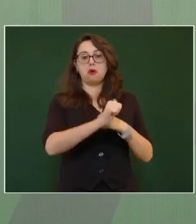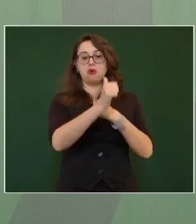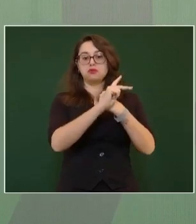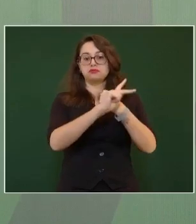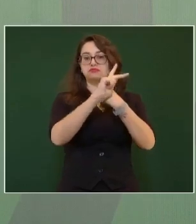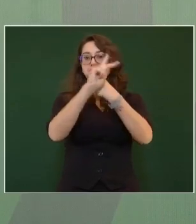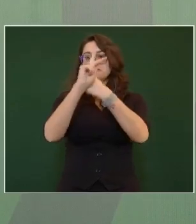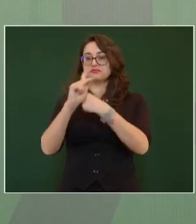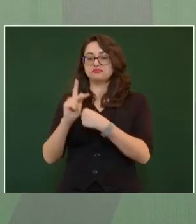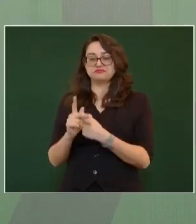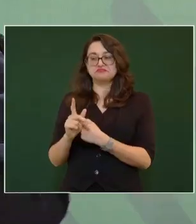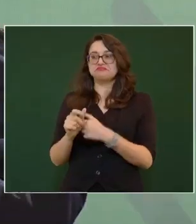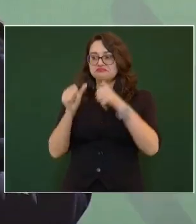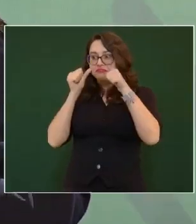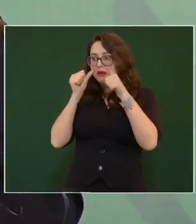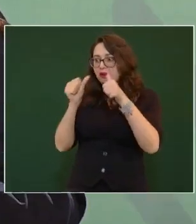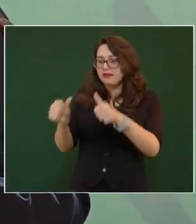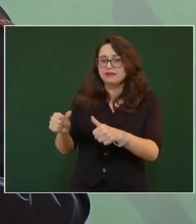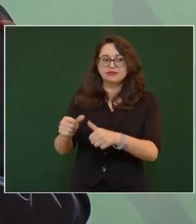es famosa,